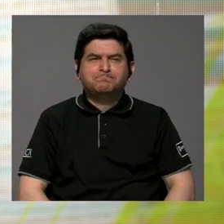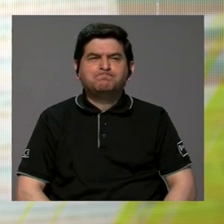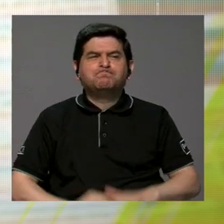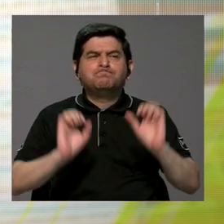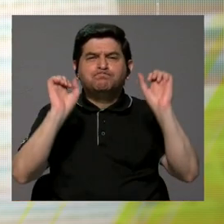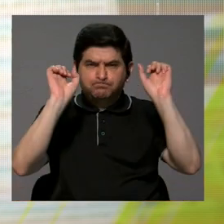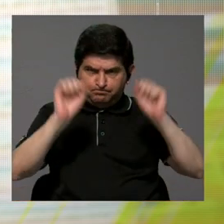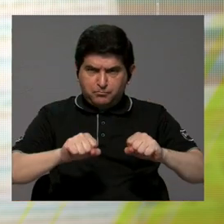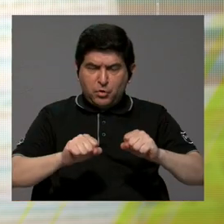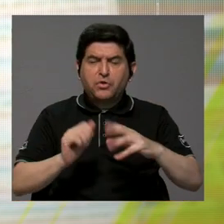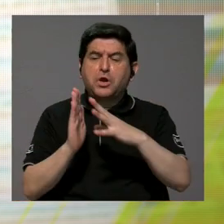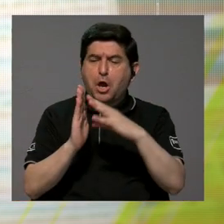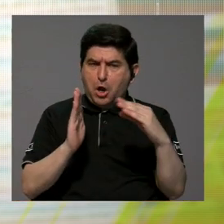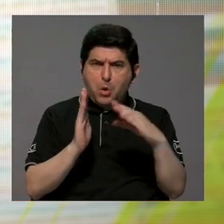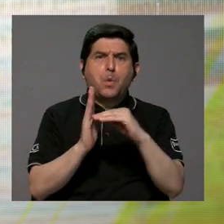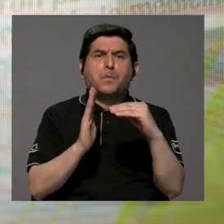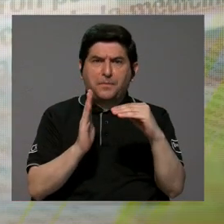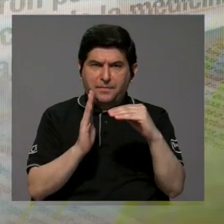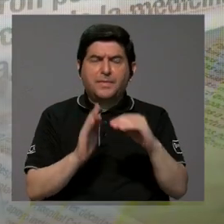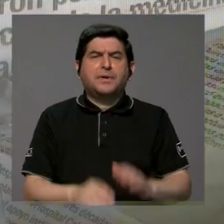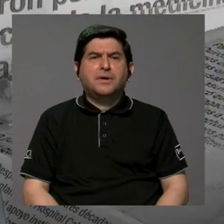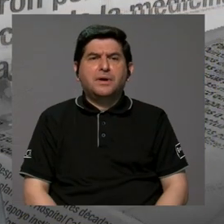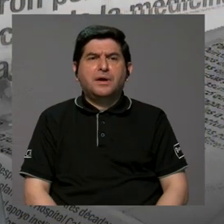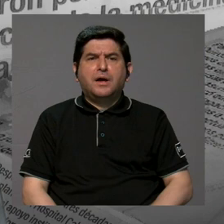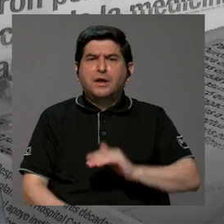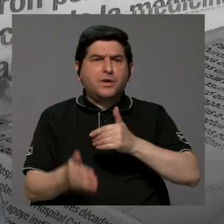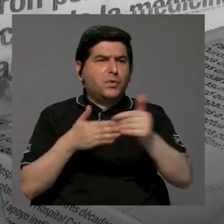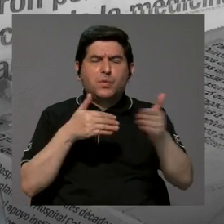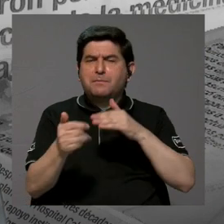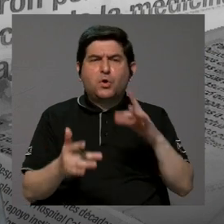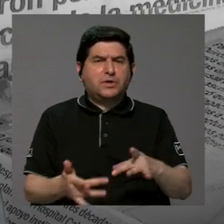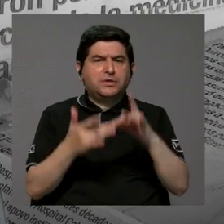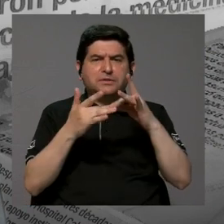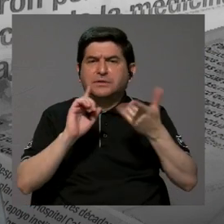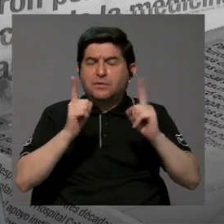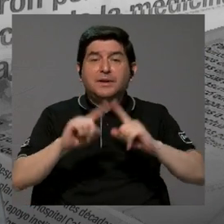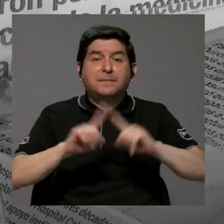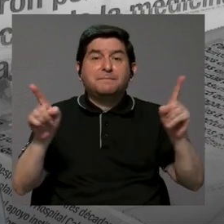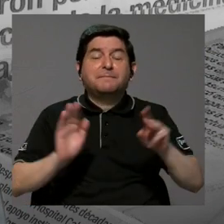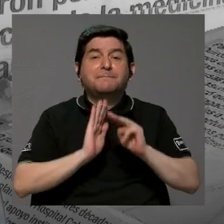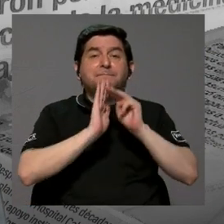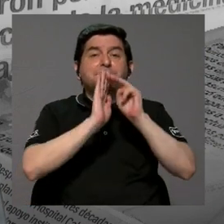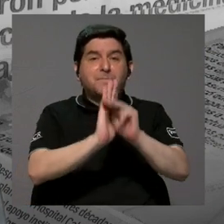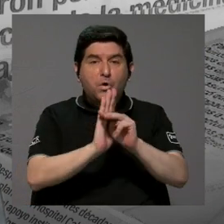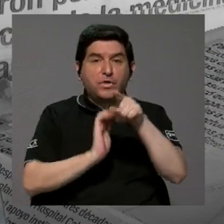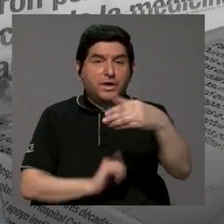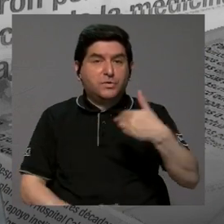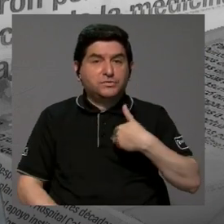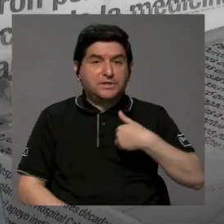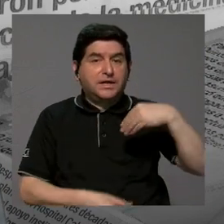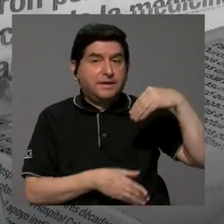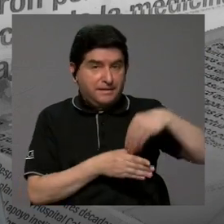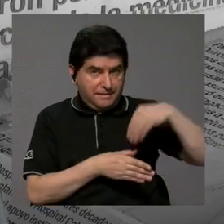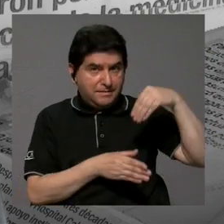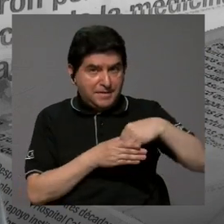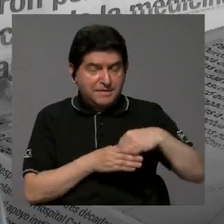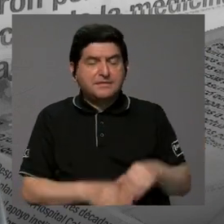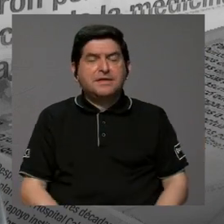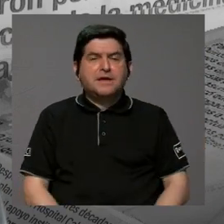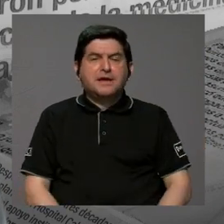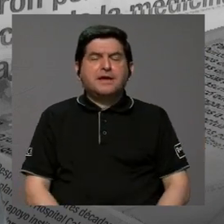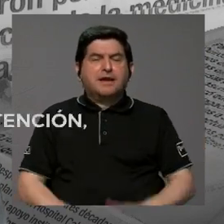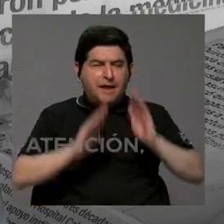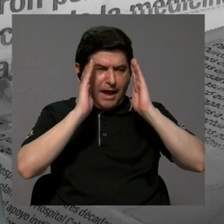que podrían emular en cualquier especialidad, pero que es un modelo donde usted tiene que invertir